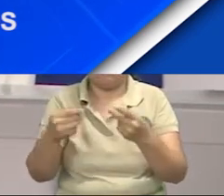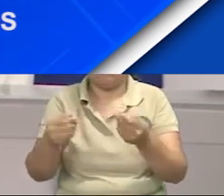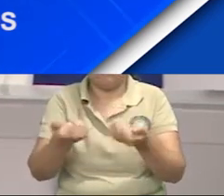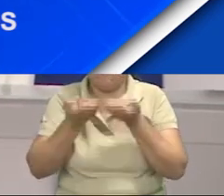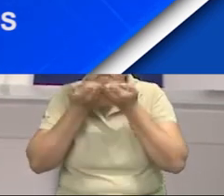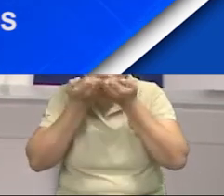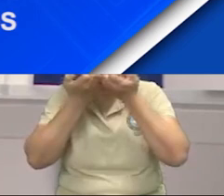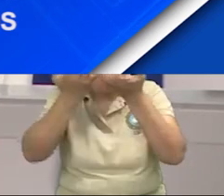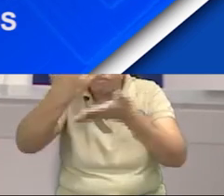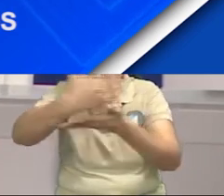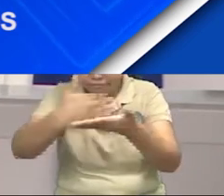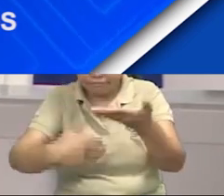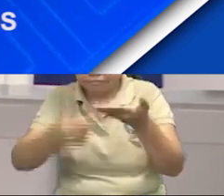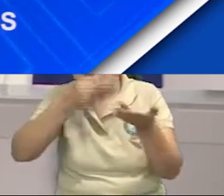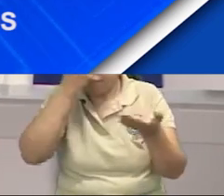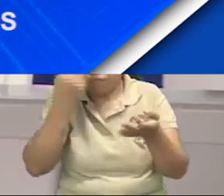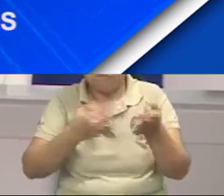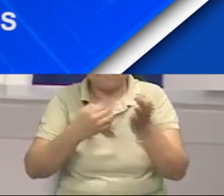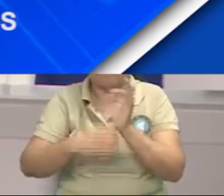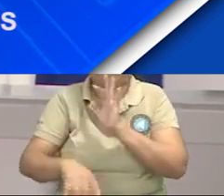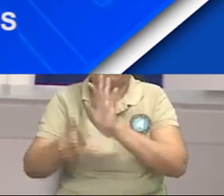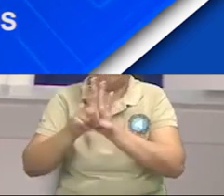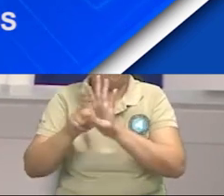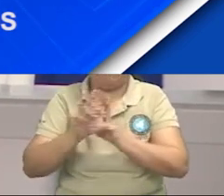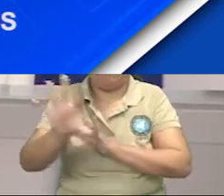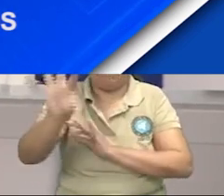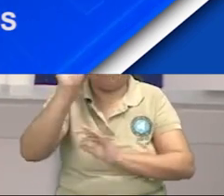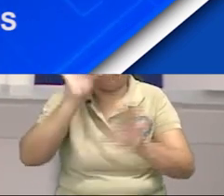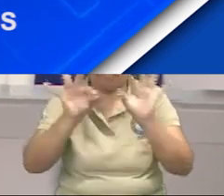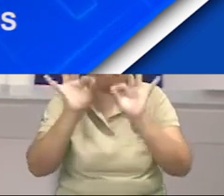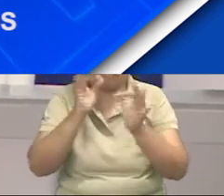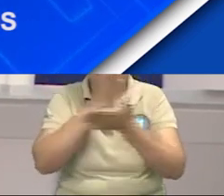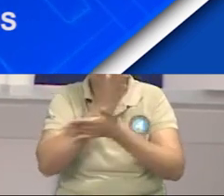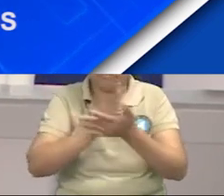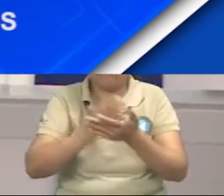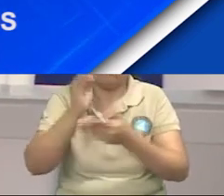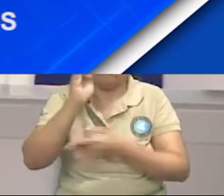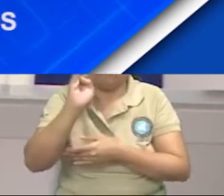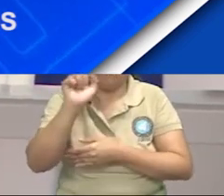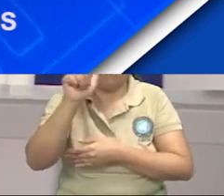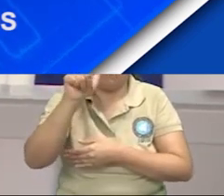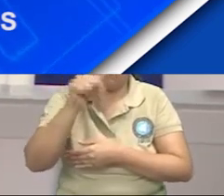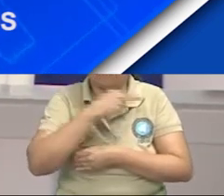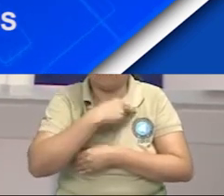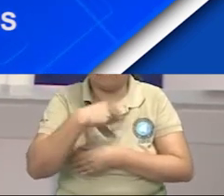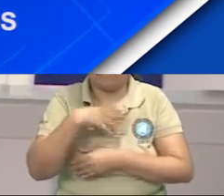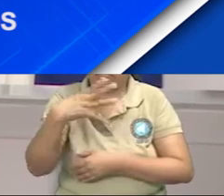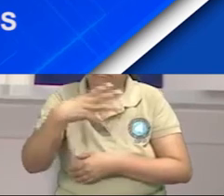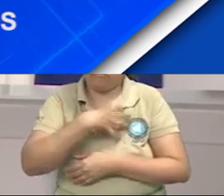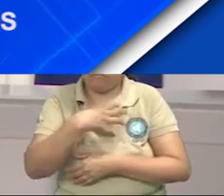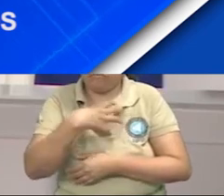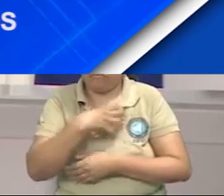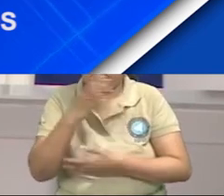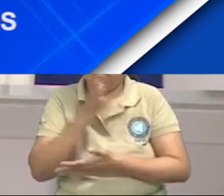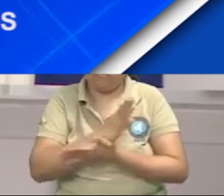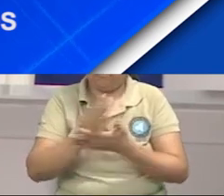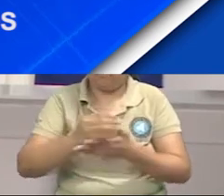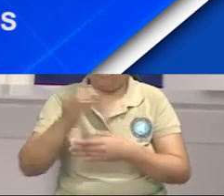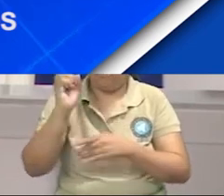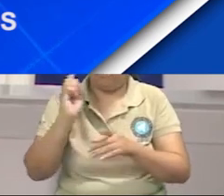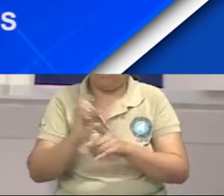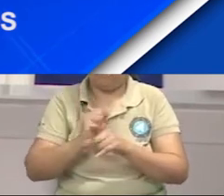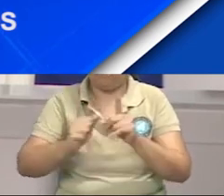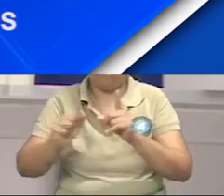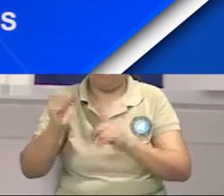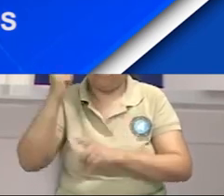el informe de consulta y dictamen de la elección de cargos públicos por mandato de la constitución política